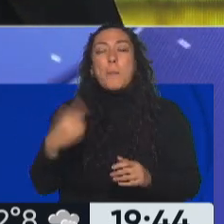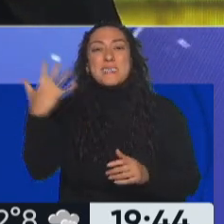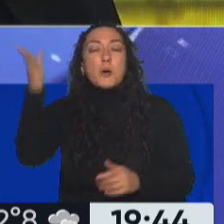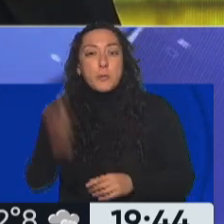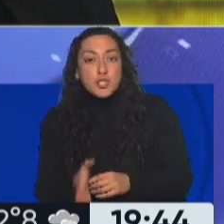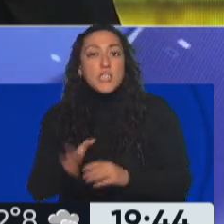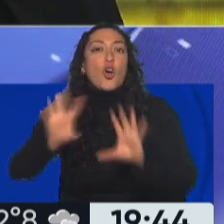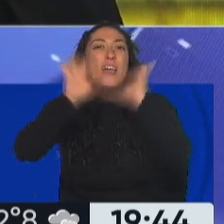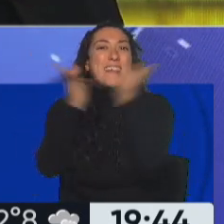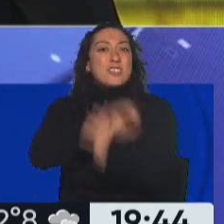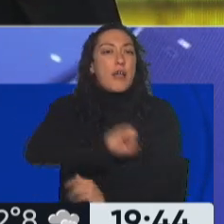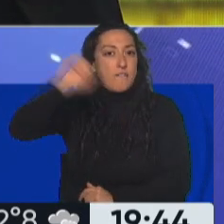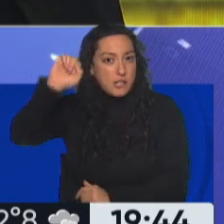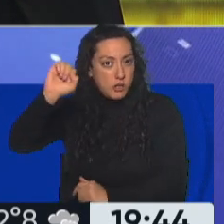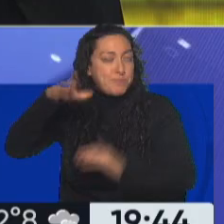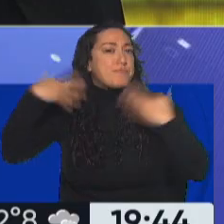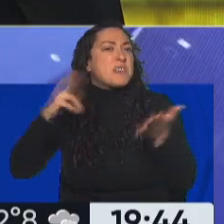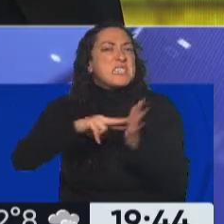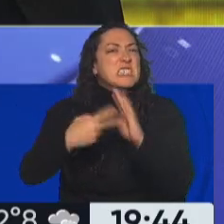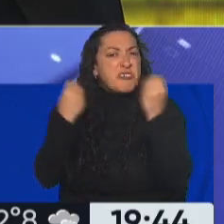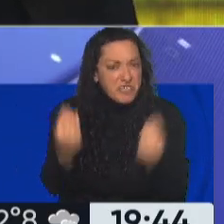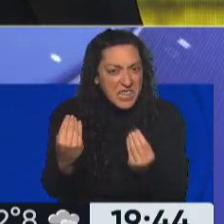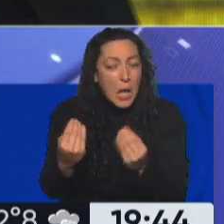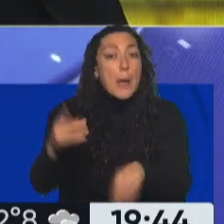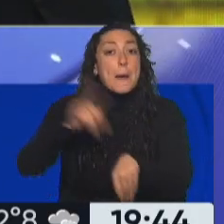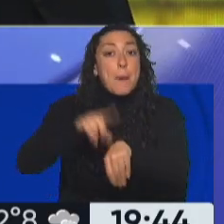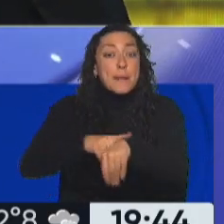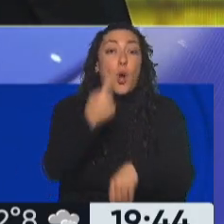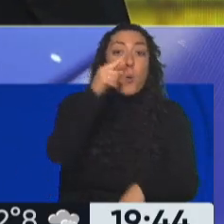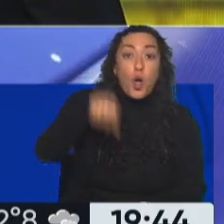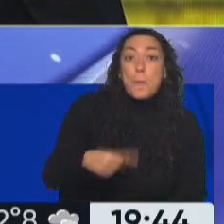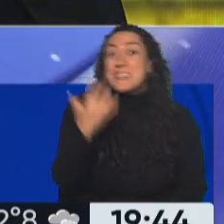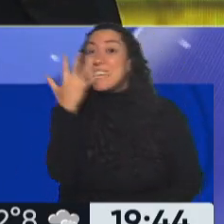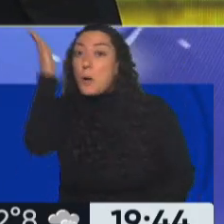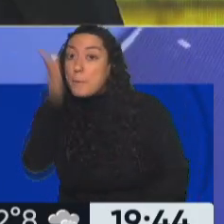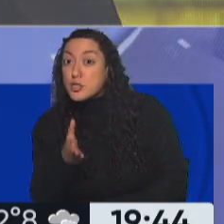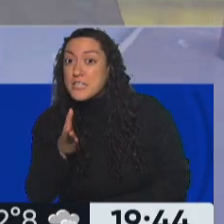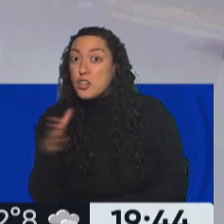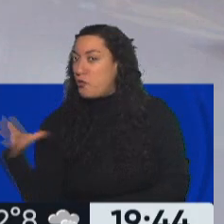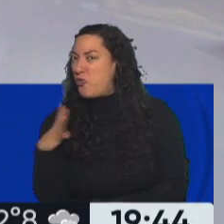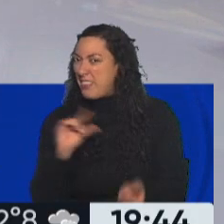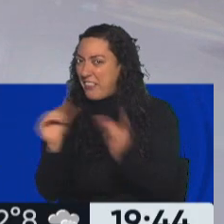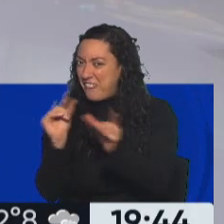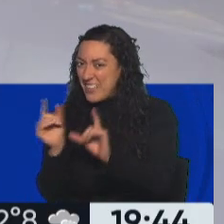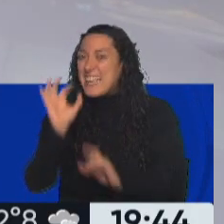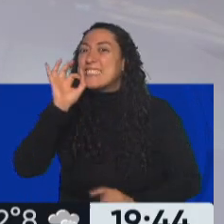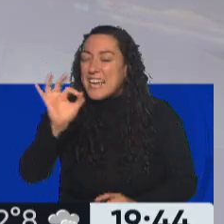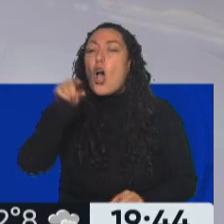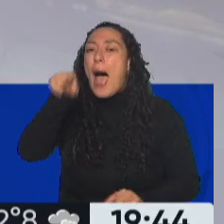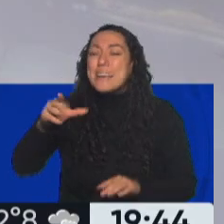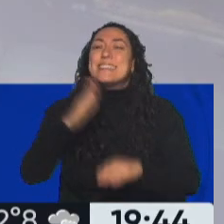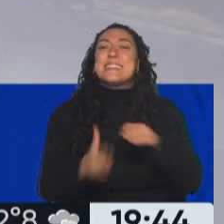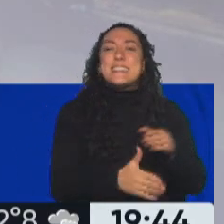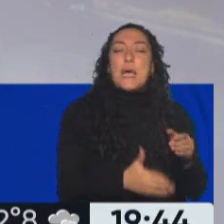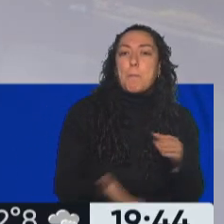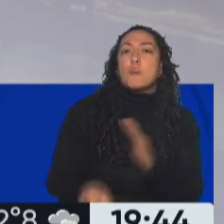inflación internacional. Lo que quiere decir el gobierno es que cuando ese 1,5% restante sea cero, ahí se va a venir a